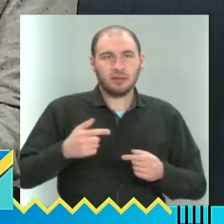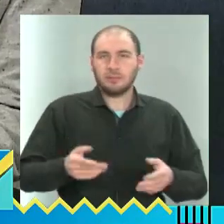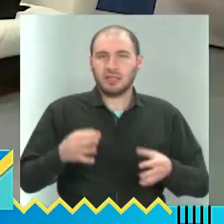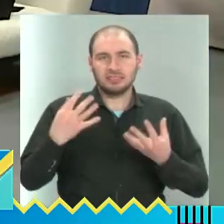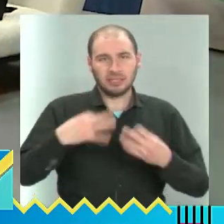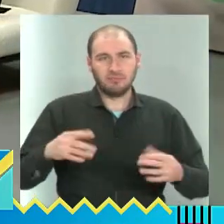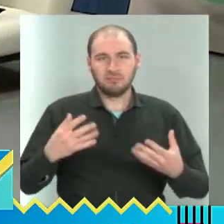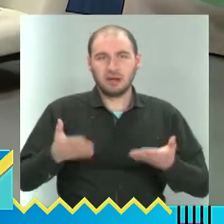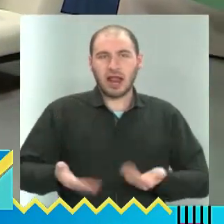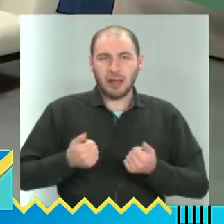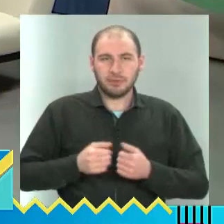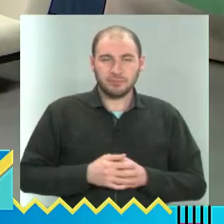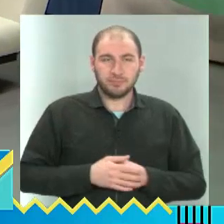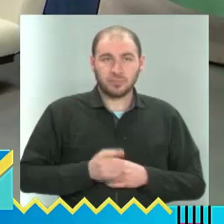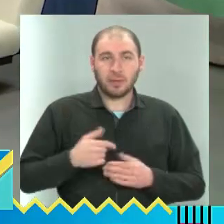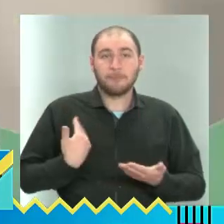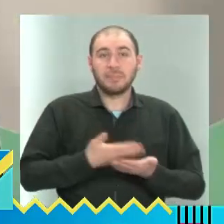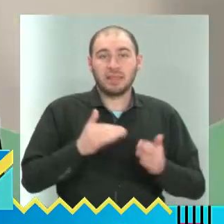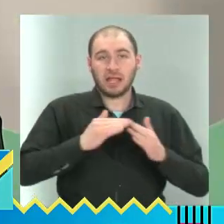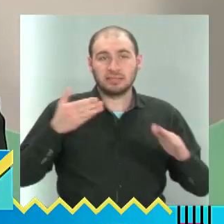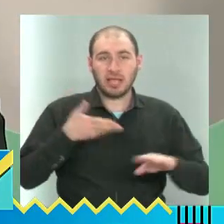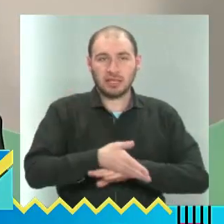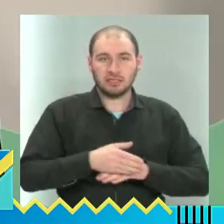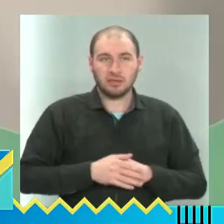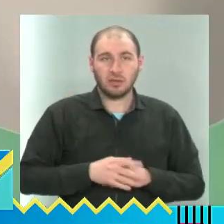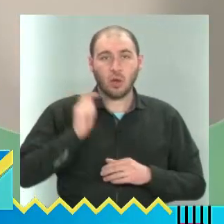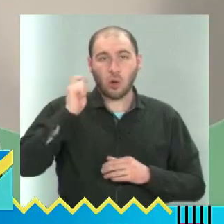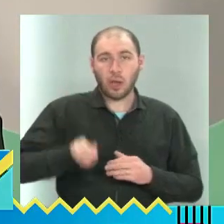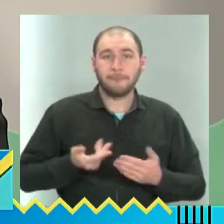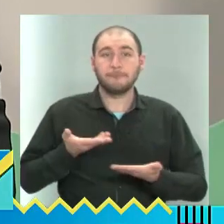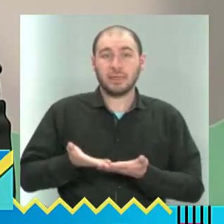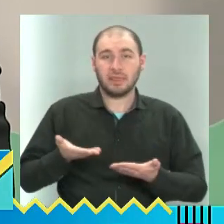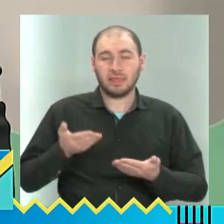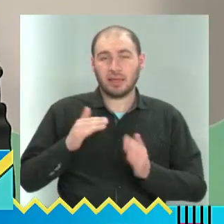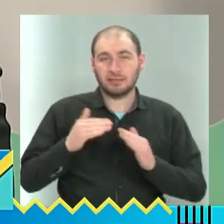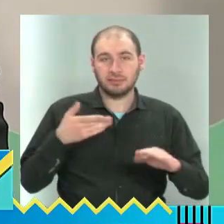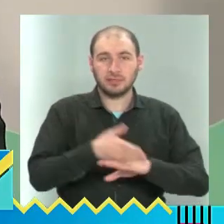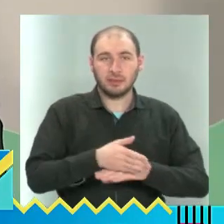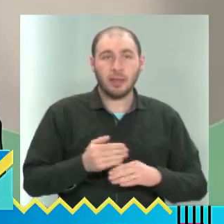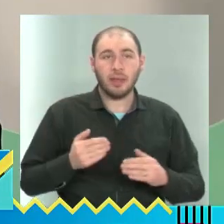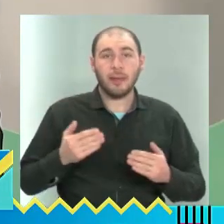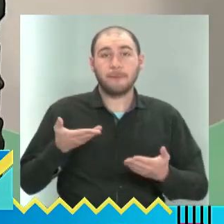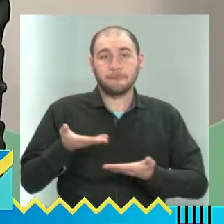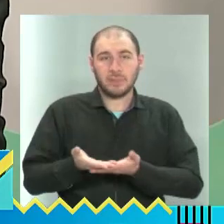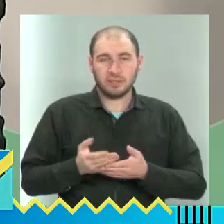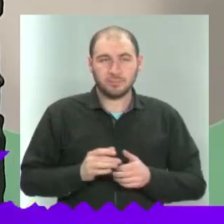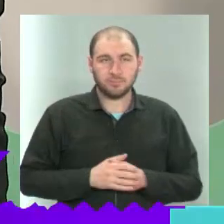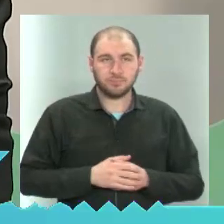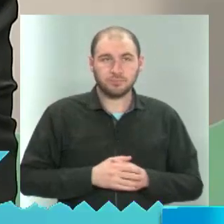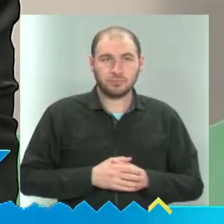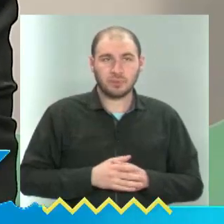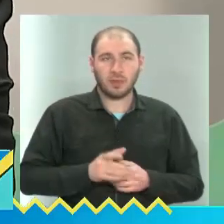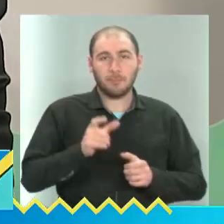inmediato. Nosotros cada vez que solicitamos un allanamiento a los jueces, solicitamos que sea